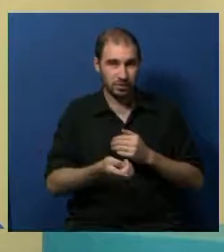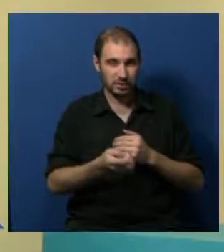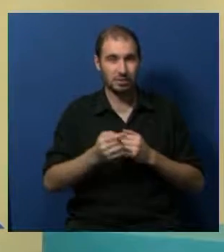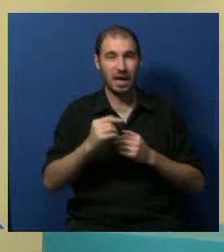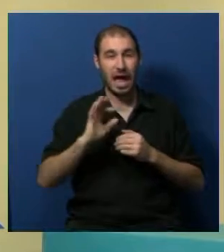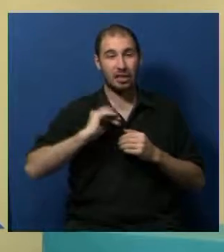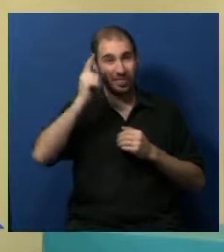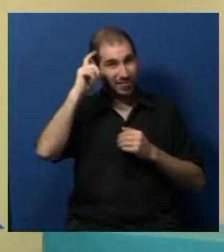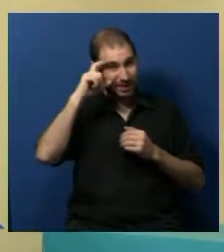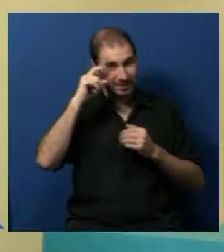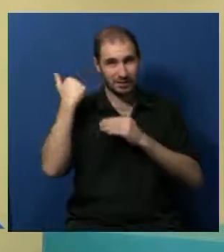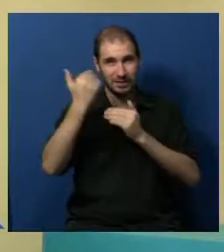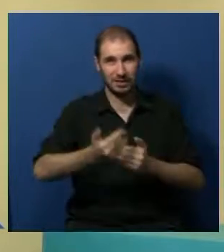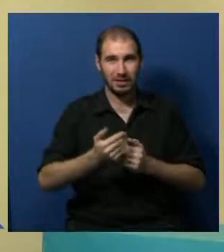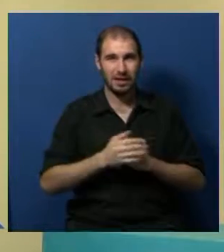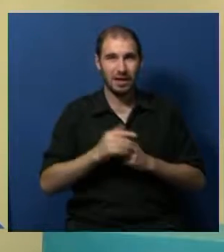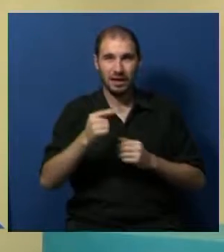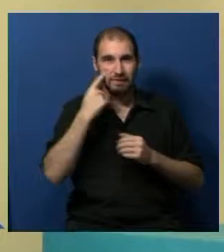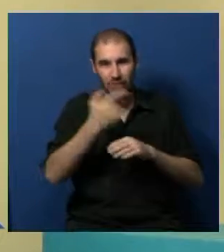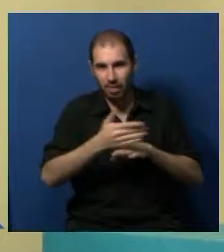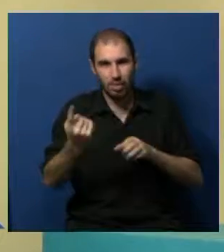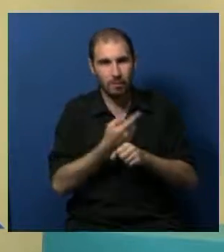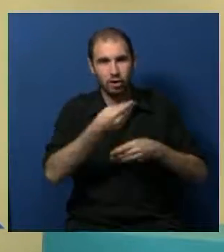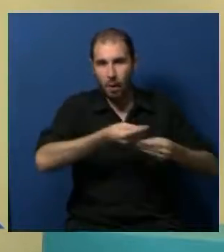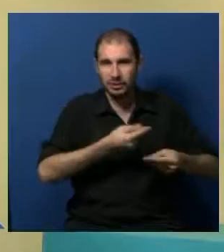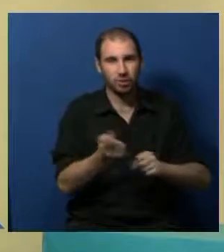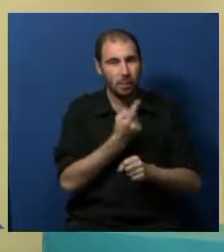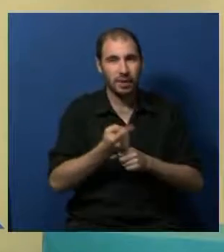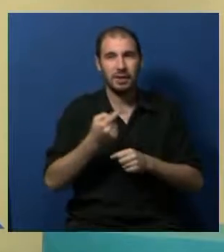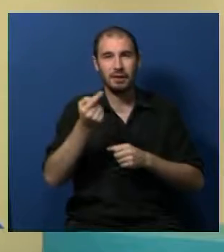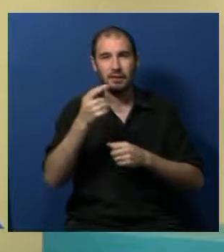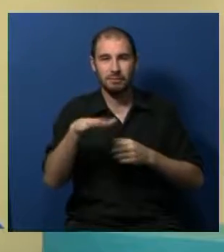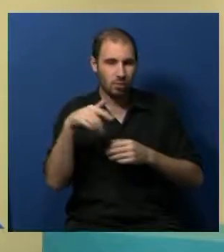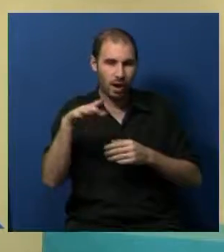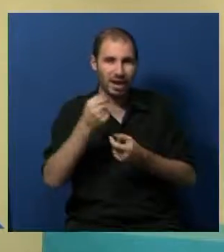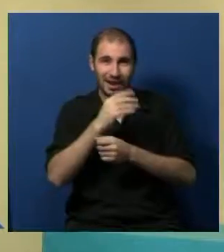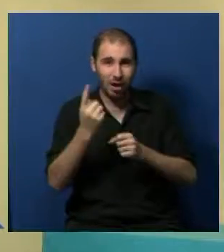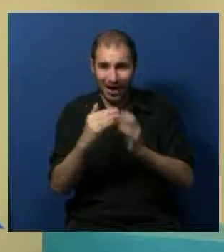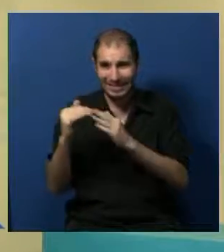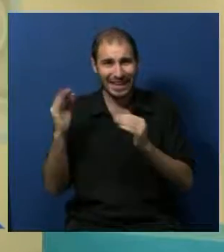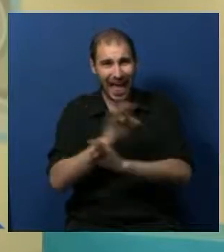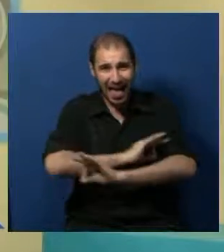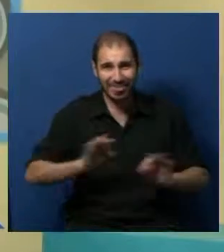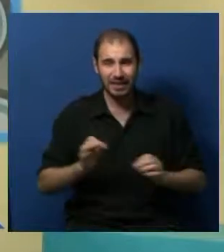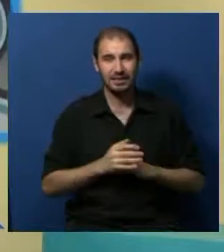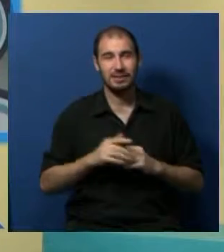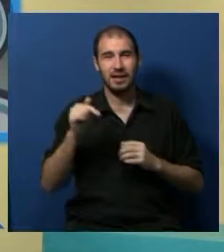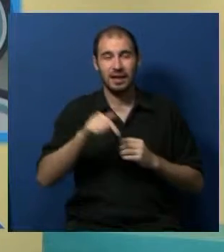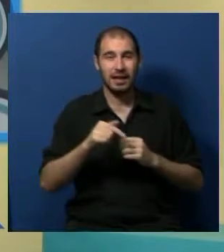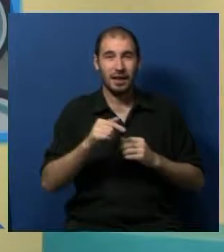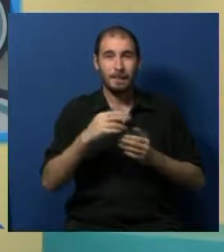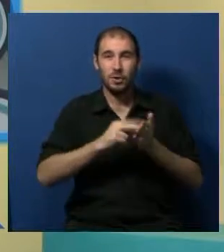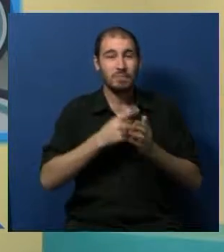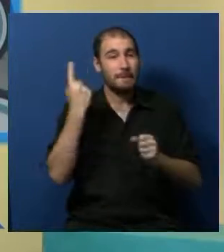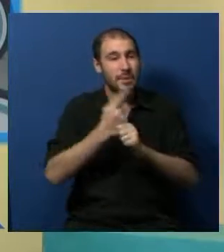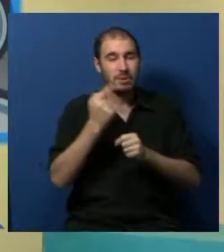últimos 10 años, no podemos subsistir. Ni los comercios, ni las economías regionales, ni los hogares, nadie. Por lo tanto, uno de los problemas que primero tuvo